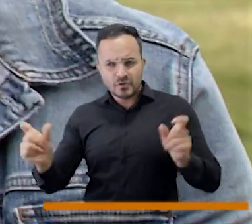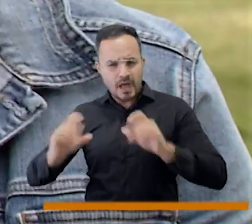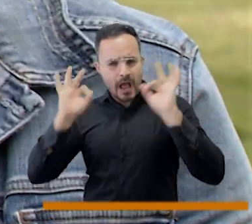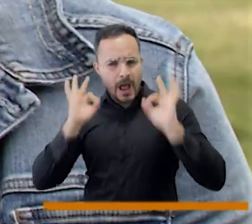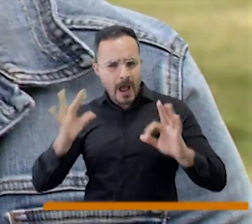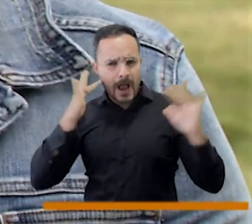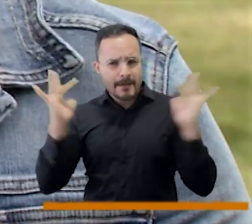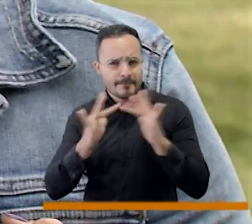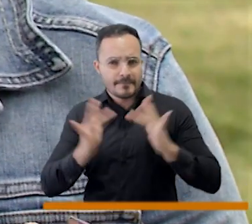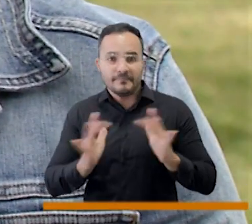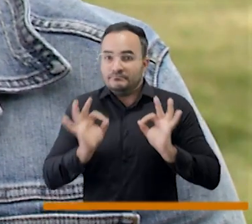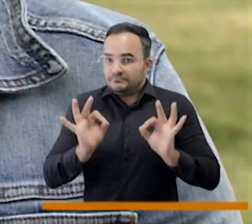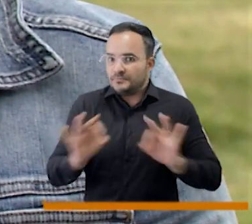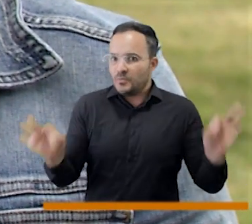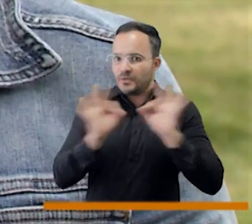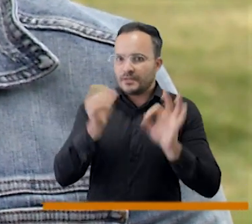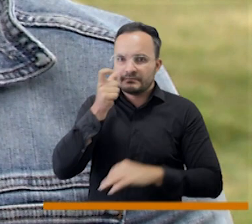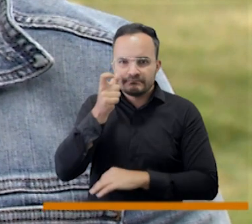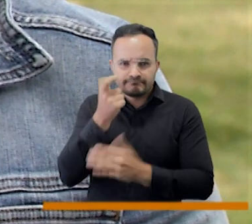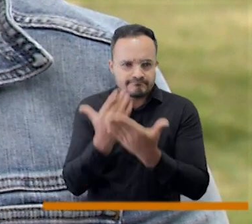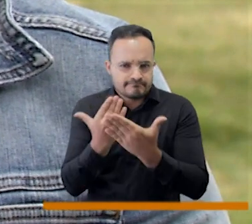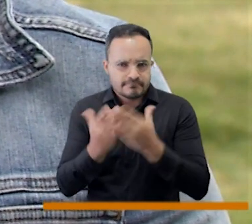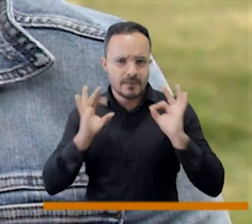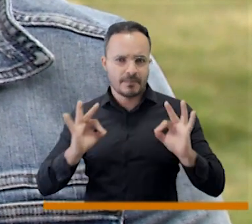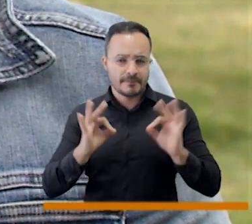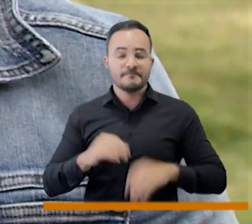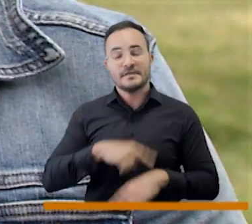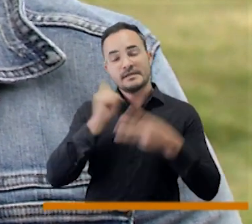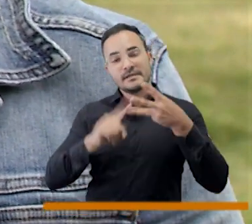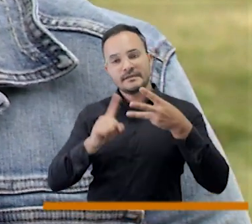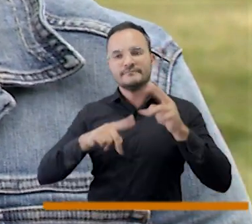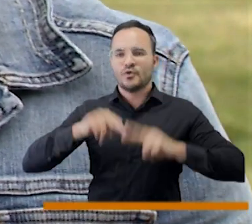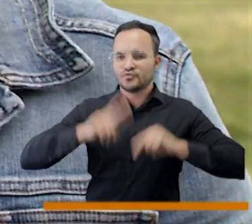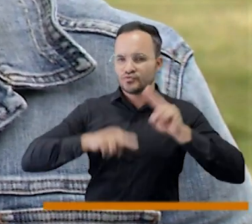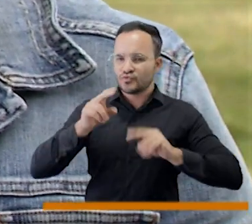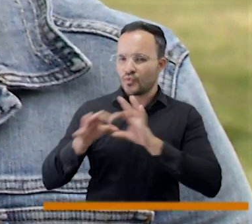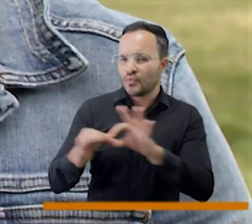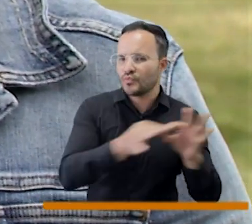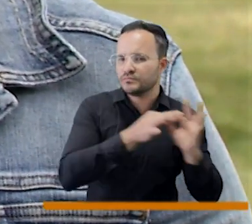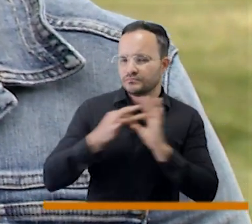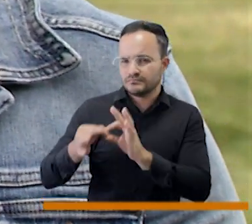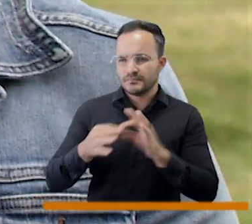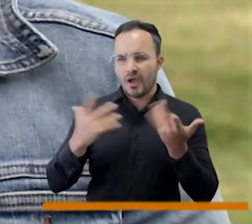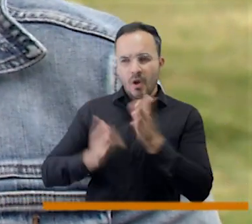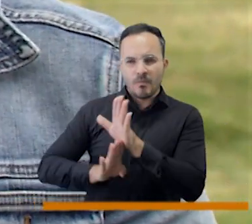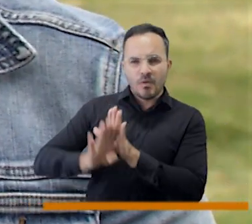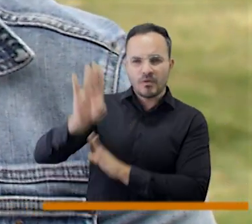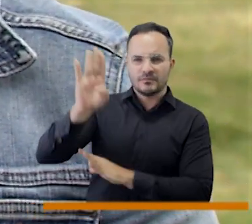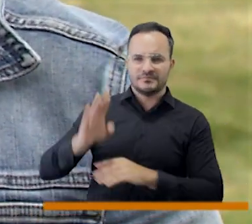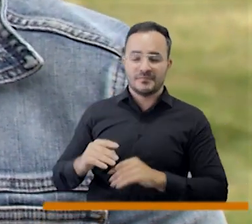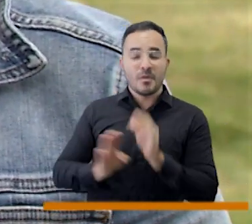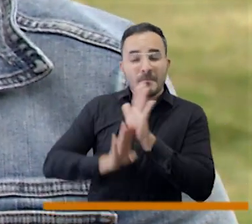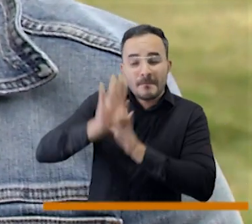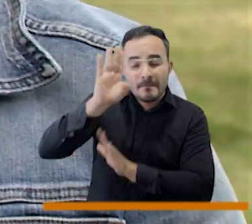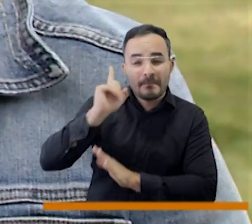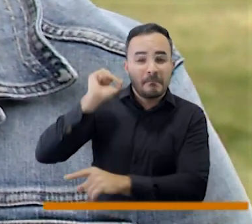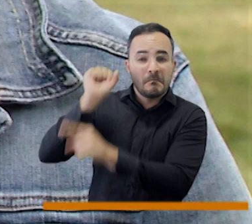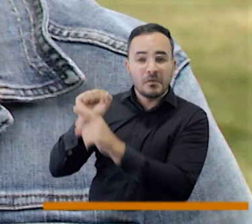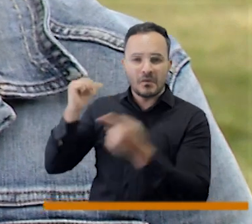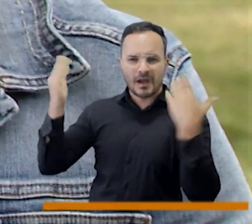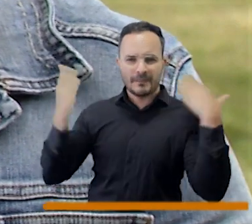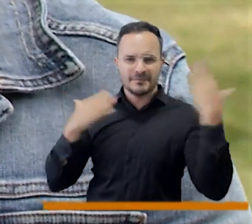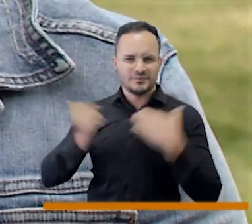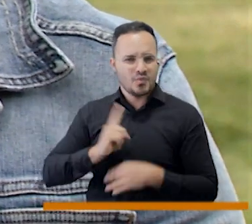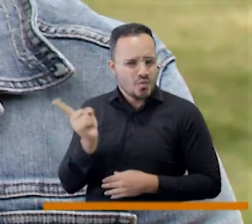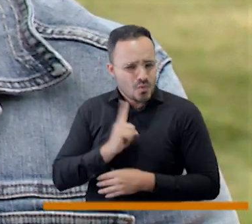y tercero, poder construir y democratizar colectivamente un desarrollo del corregimiento, pero desde la visión